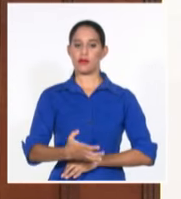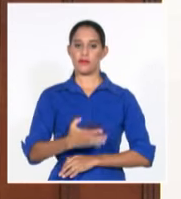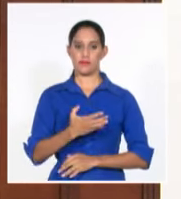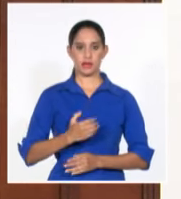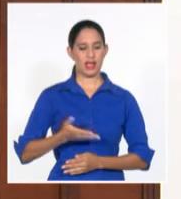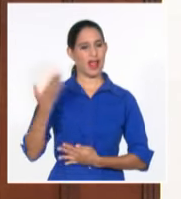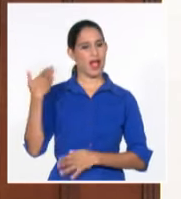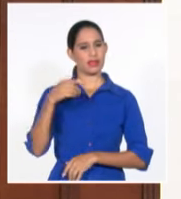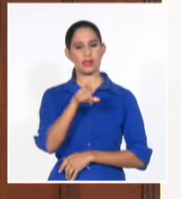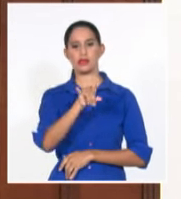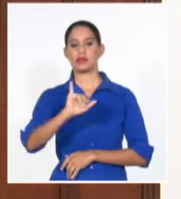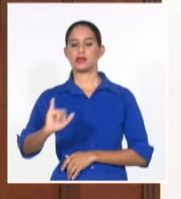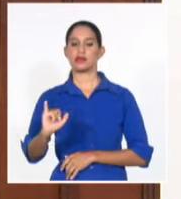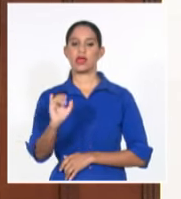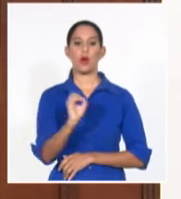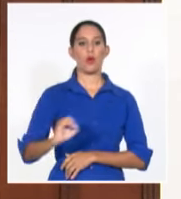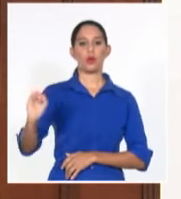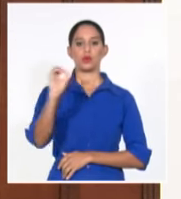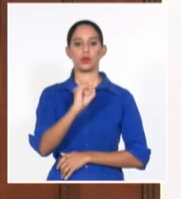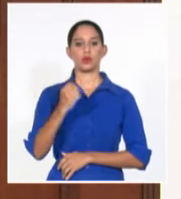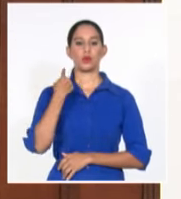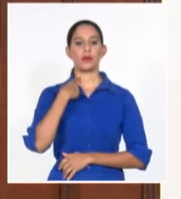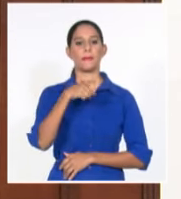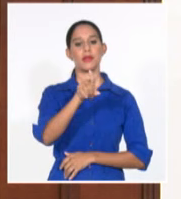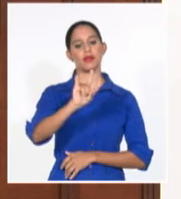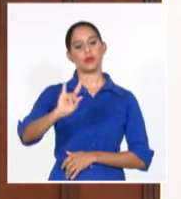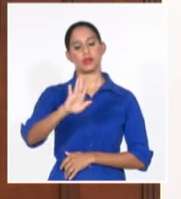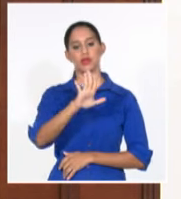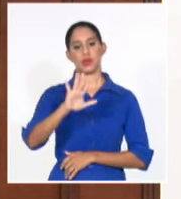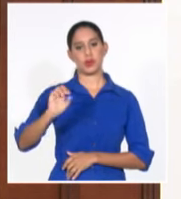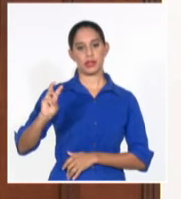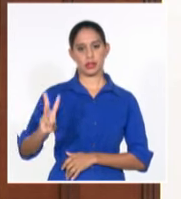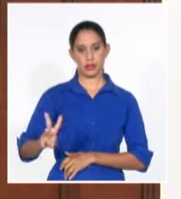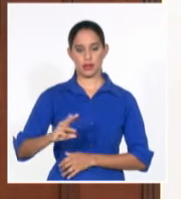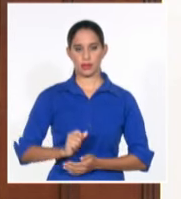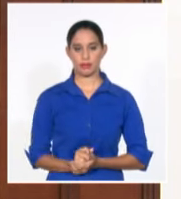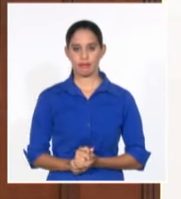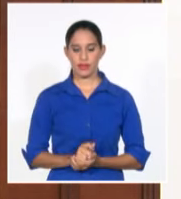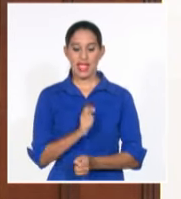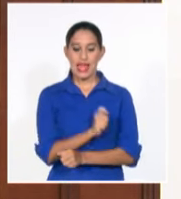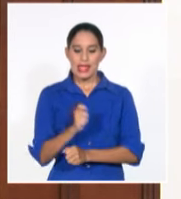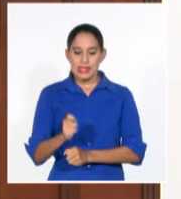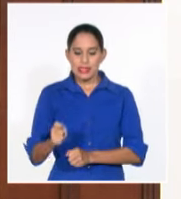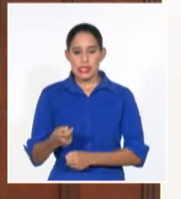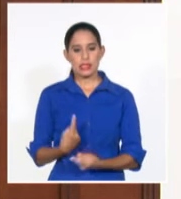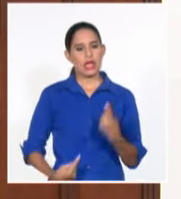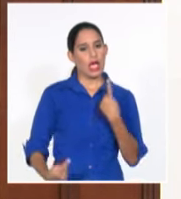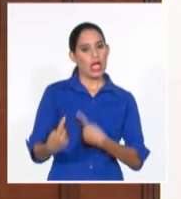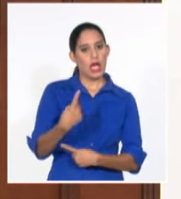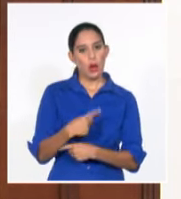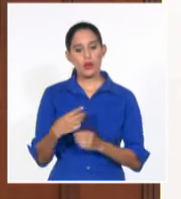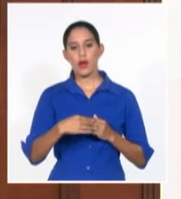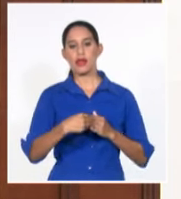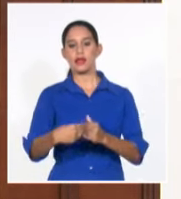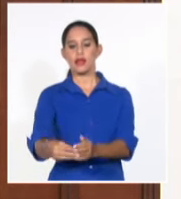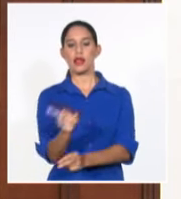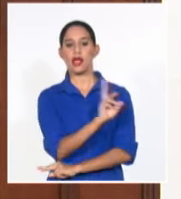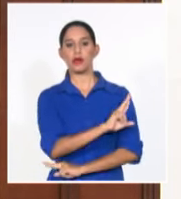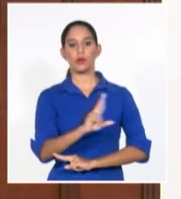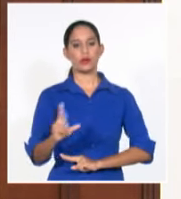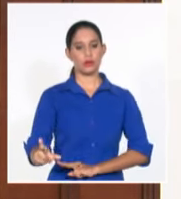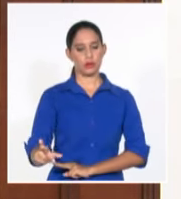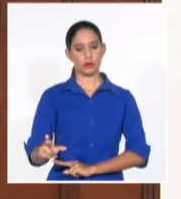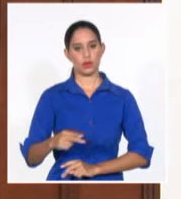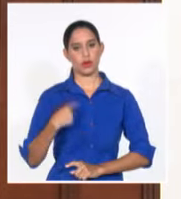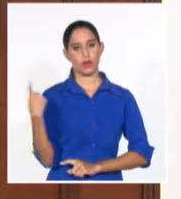16 de octubre de 1953, y en las enseñanzas del líder de la Revolución Cubana y forjador de